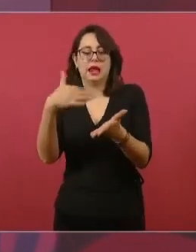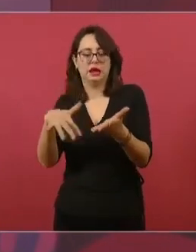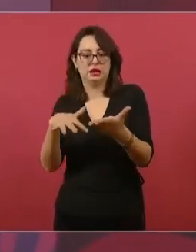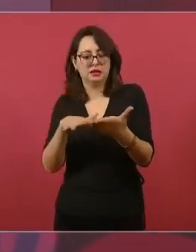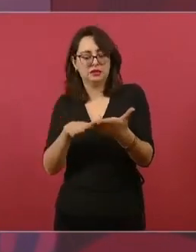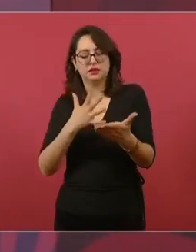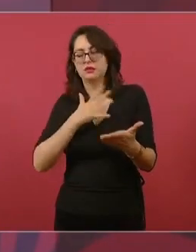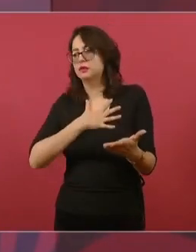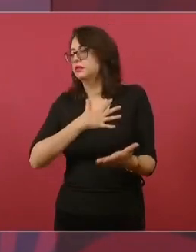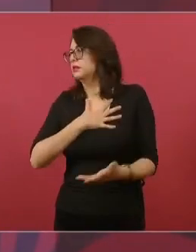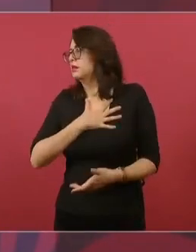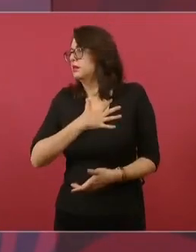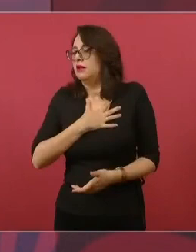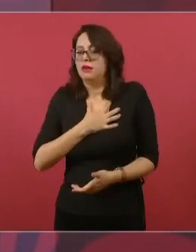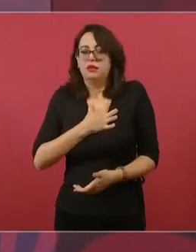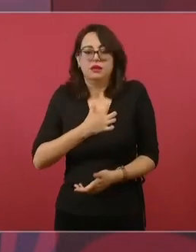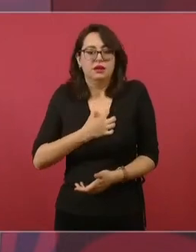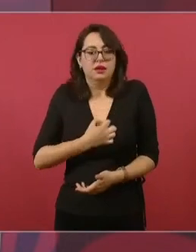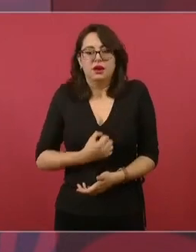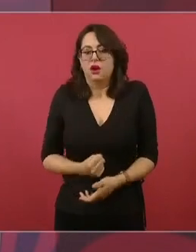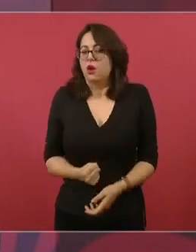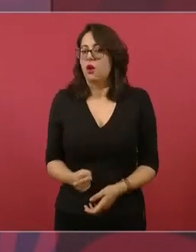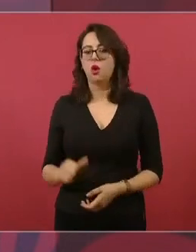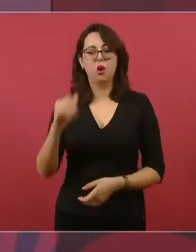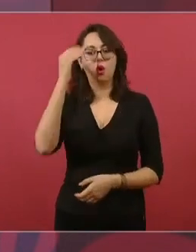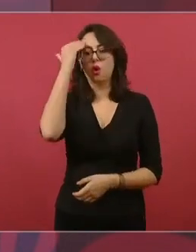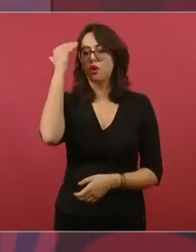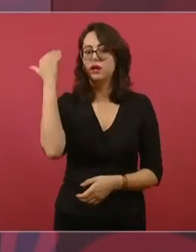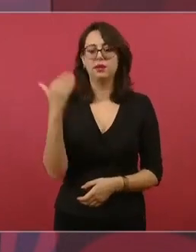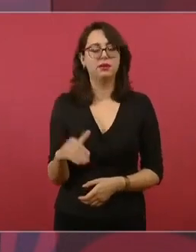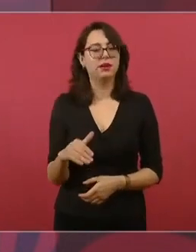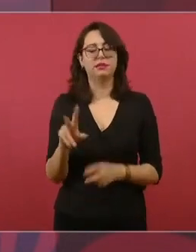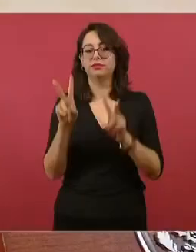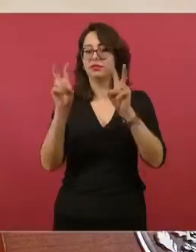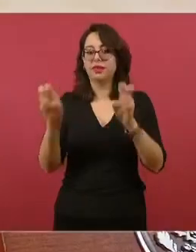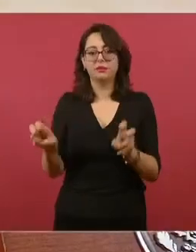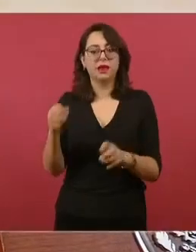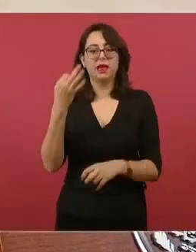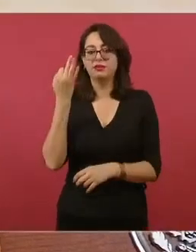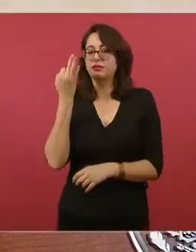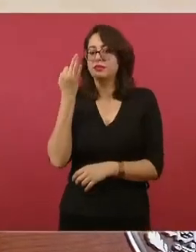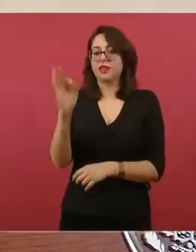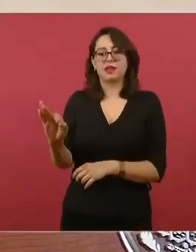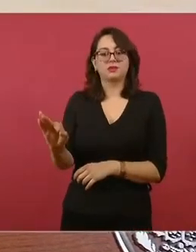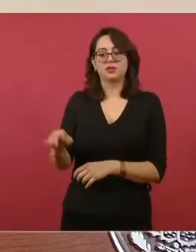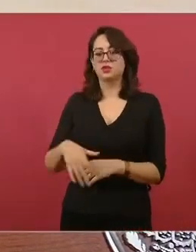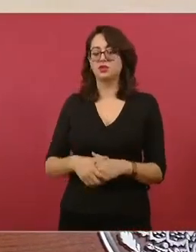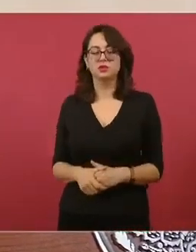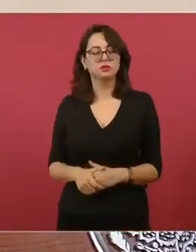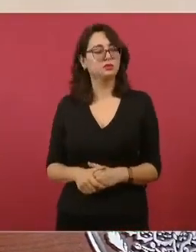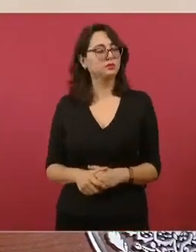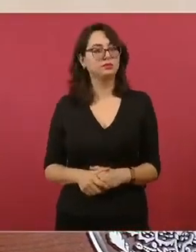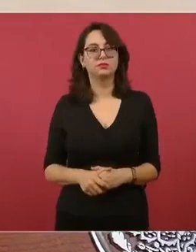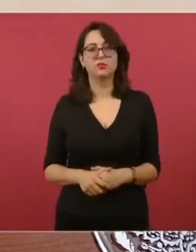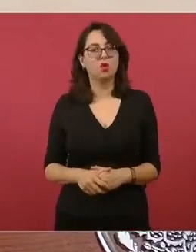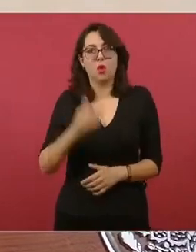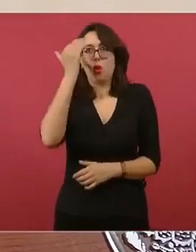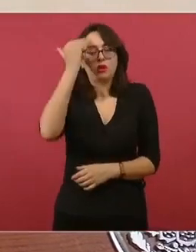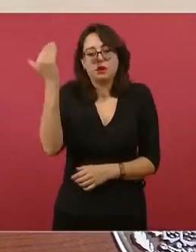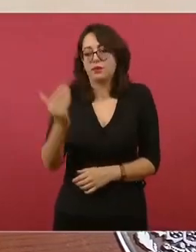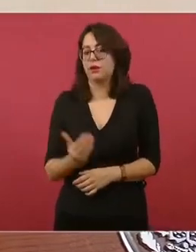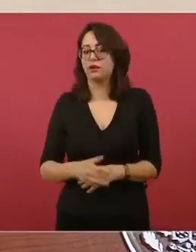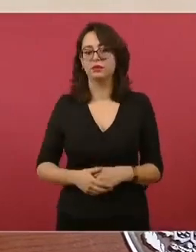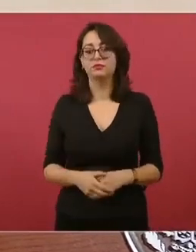traición que se han cometido en la historia de México, el asesinato a Gustavo Madero.